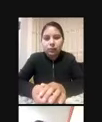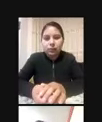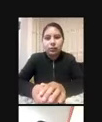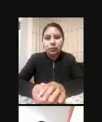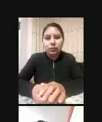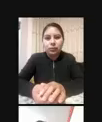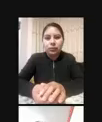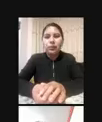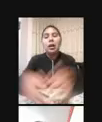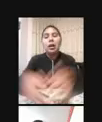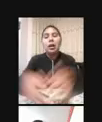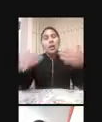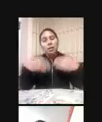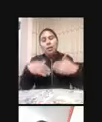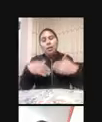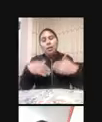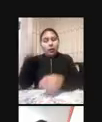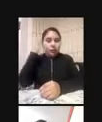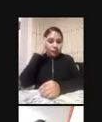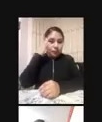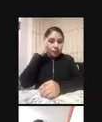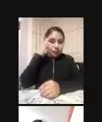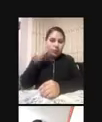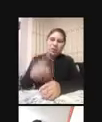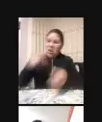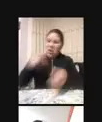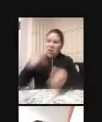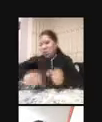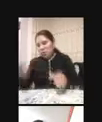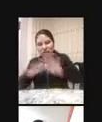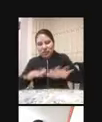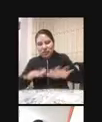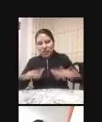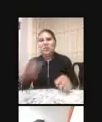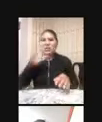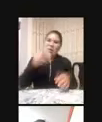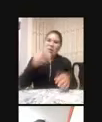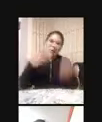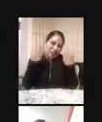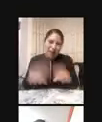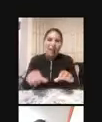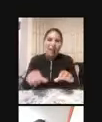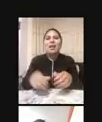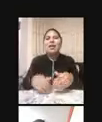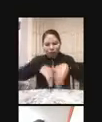que pues hay berrinches, hay esas cositas, y bueno, ¿cómo podemos hacer para